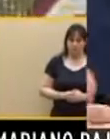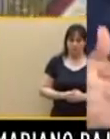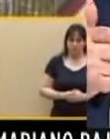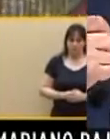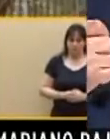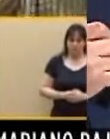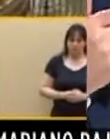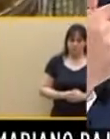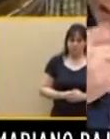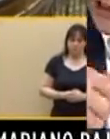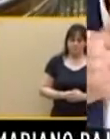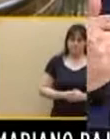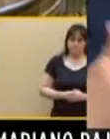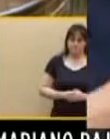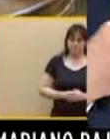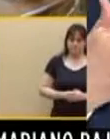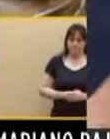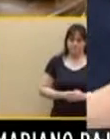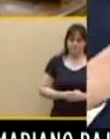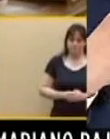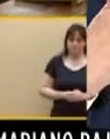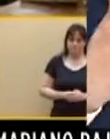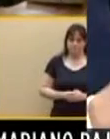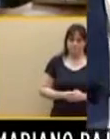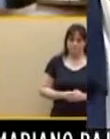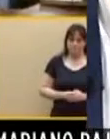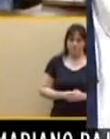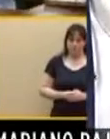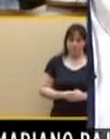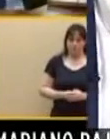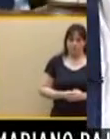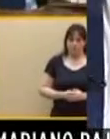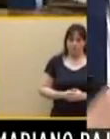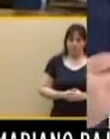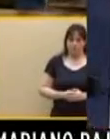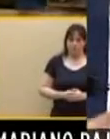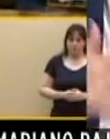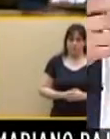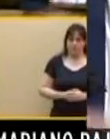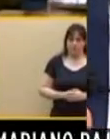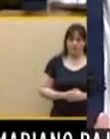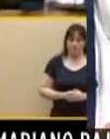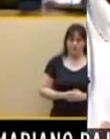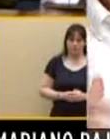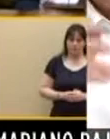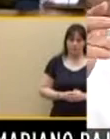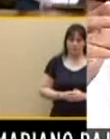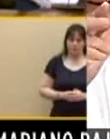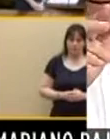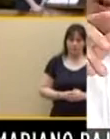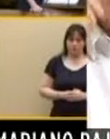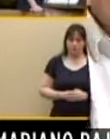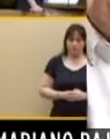papel autoritario señoritos machistas esto el nuevo búnker franquistas pero